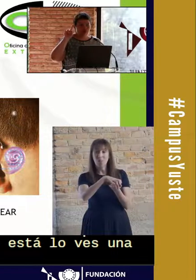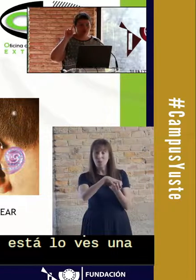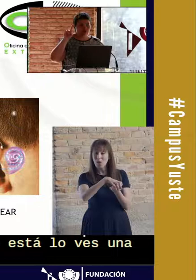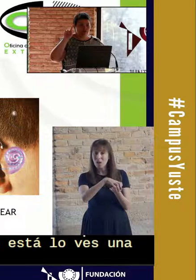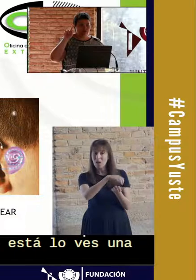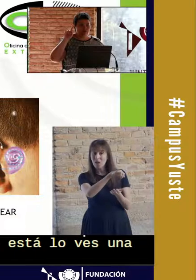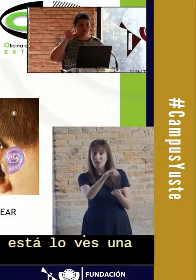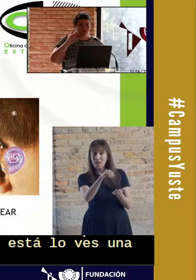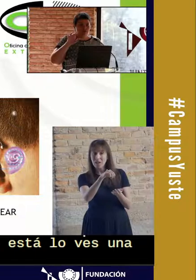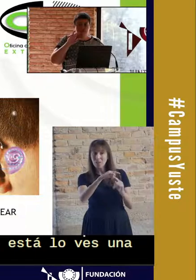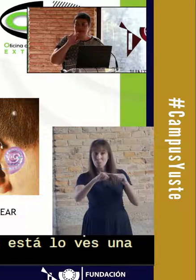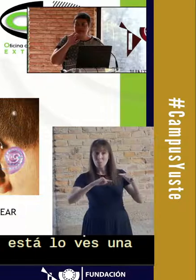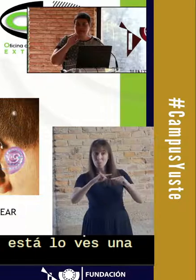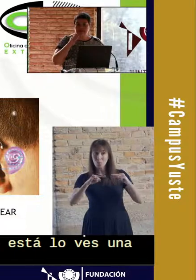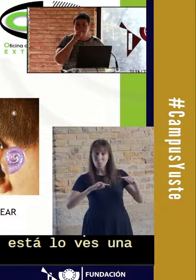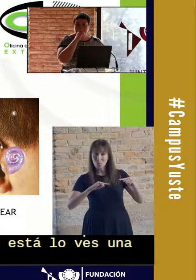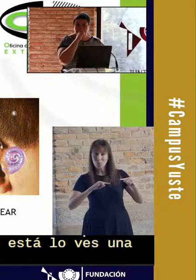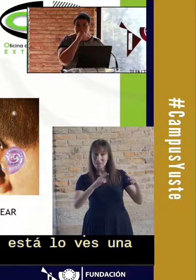por